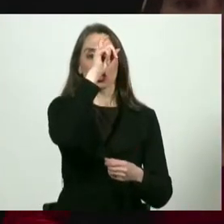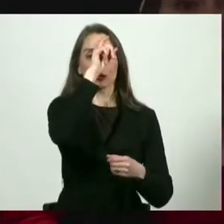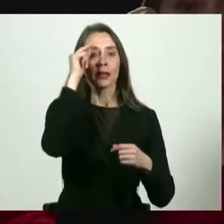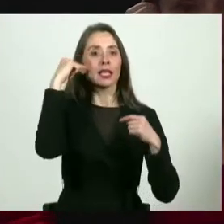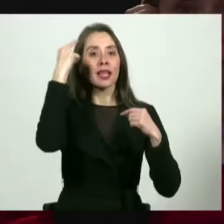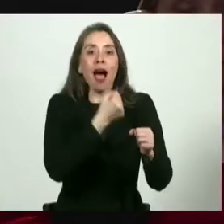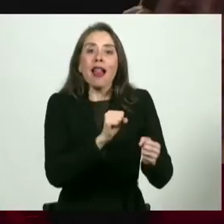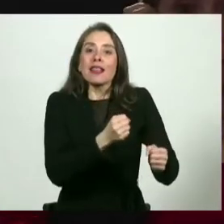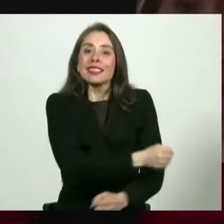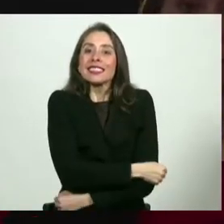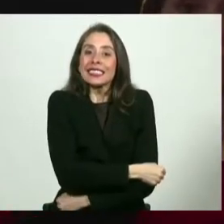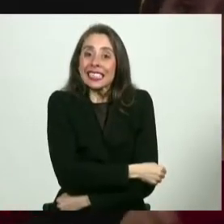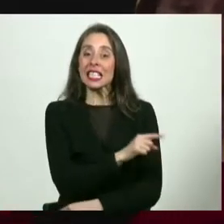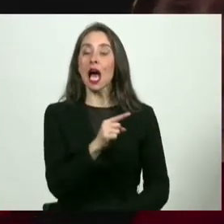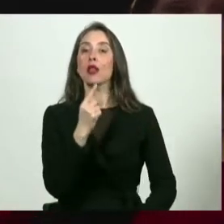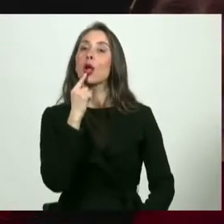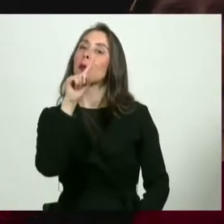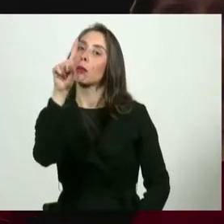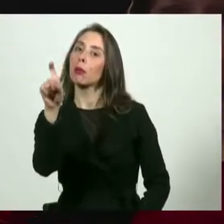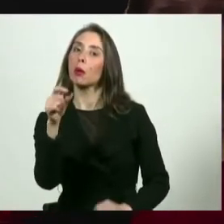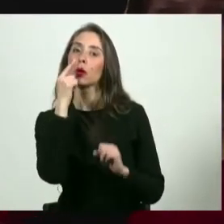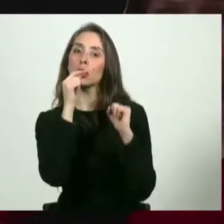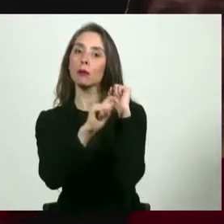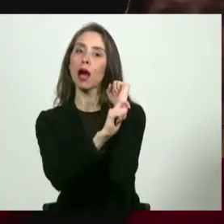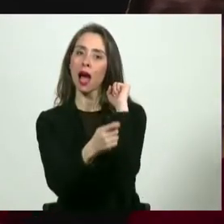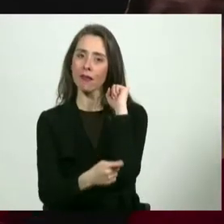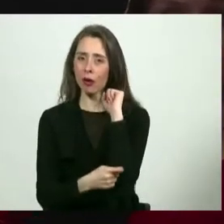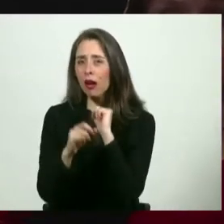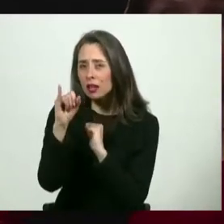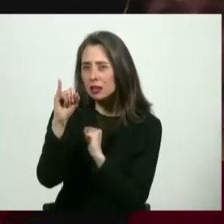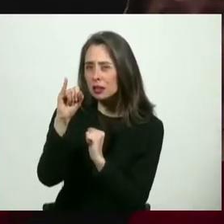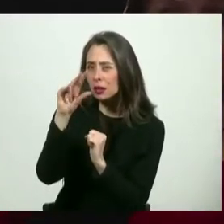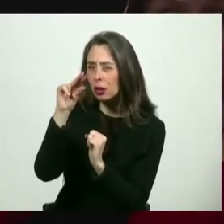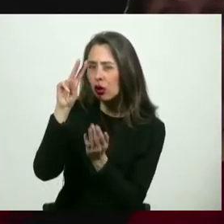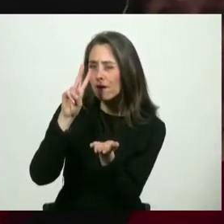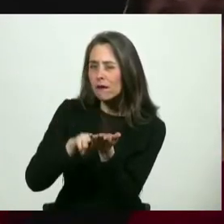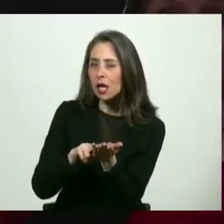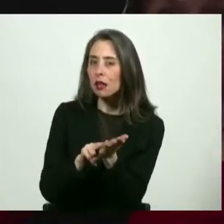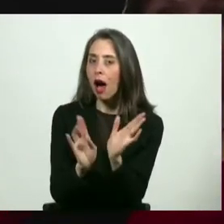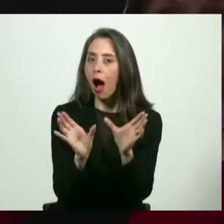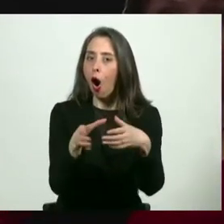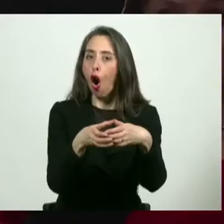cederle la palabra a los panelistas, ¿alguien más había solicitado la palabra? Por favor.